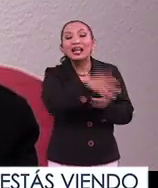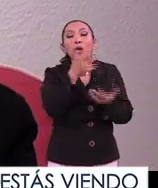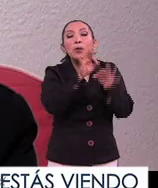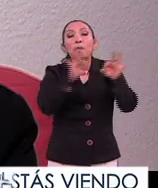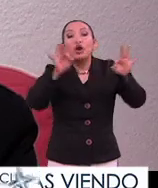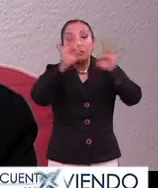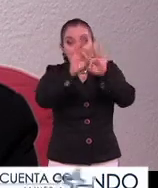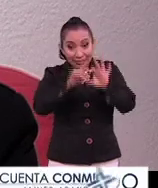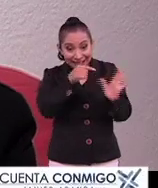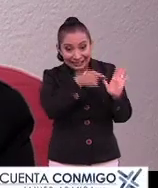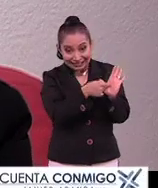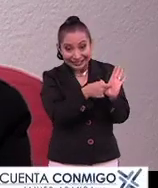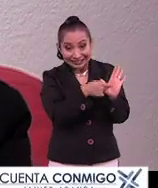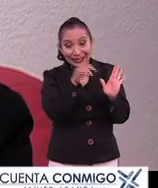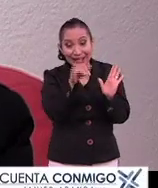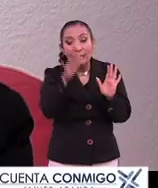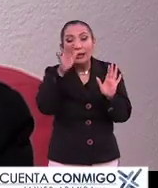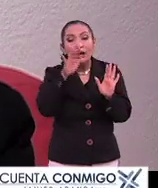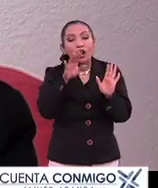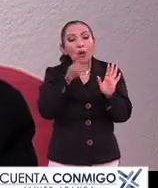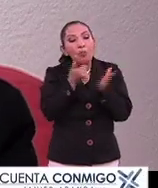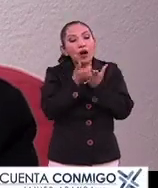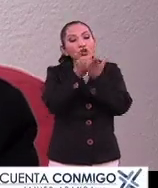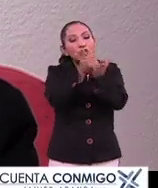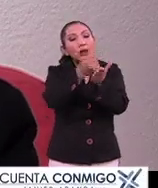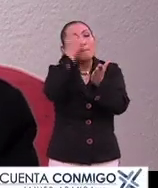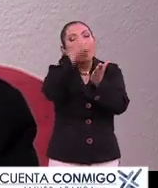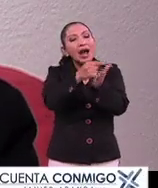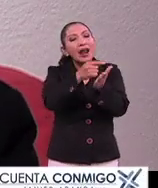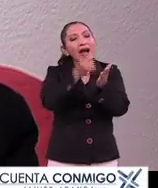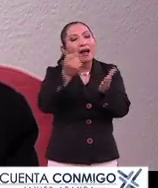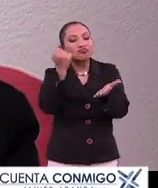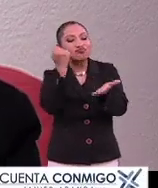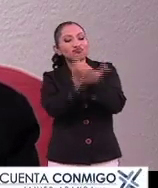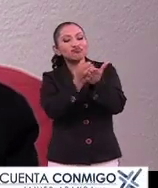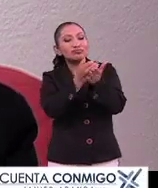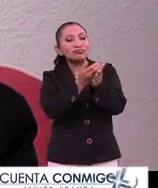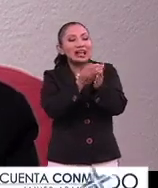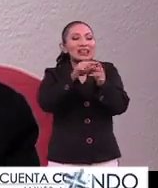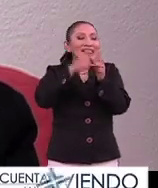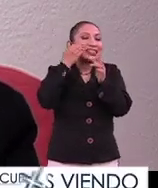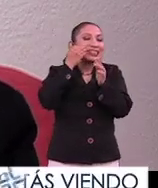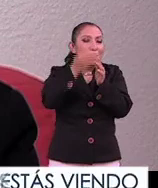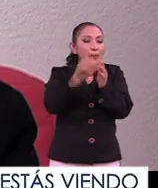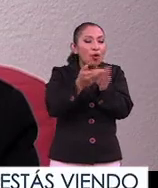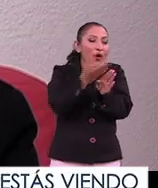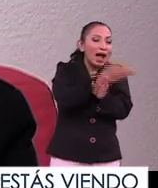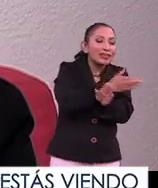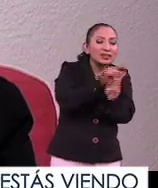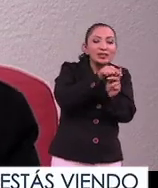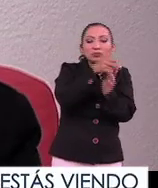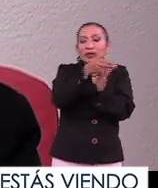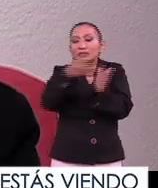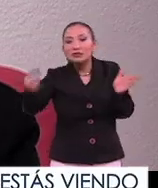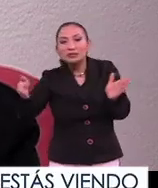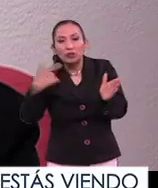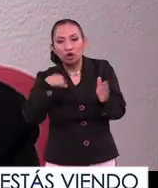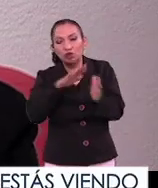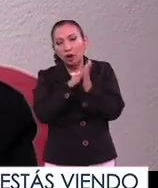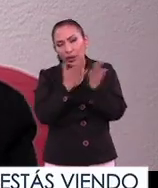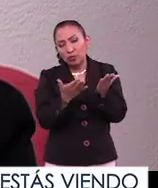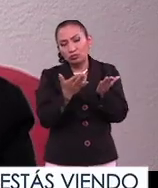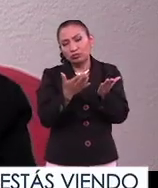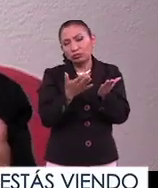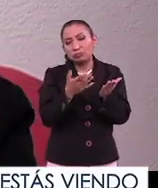sean importantes, ¿no?, y que marquen un antes y un después, digamos, que no es por eso que hacemos los